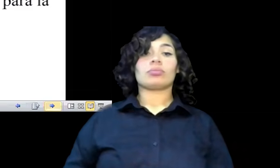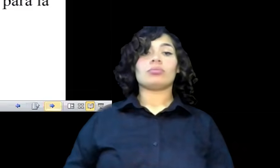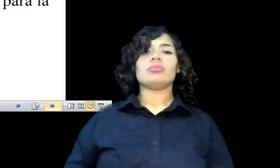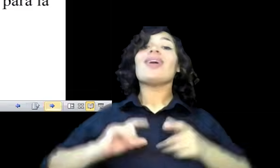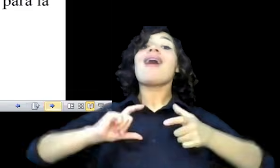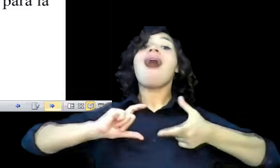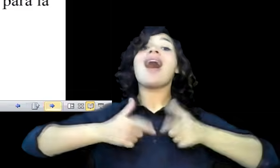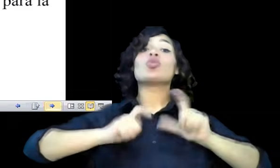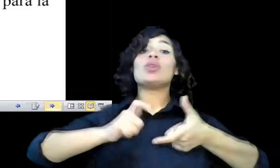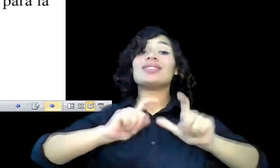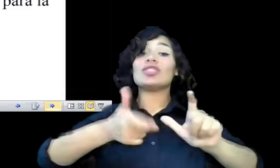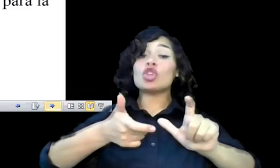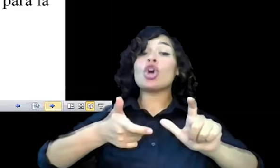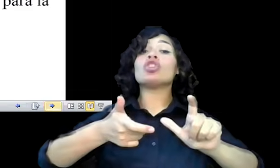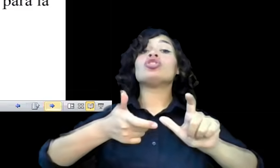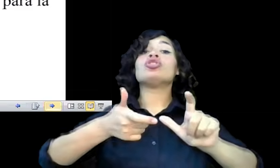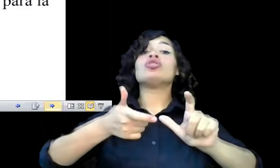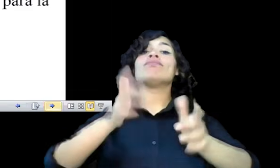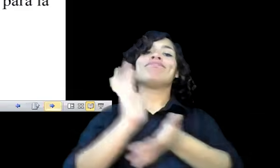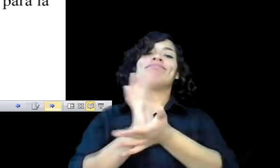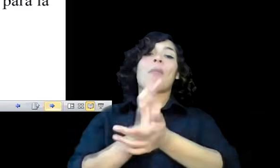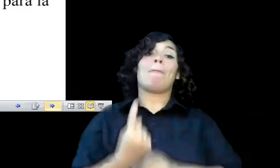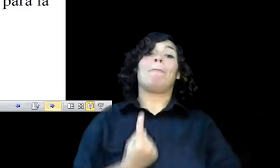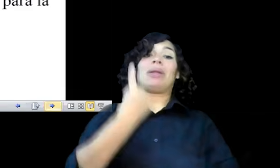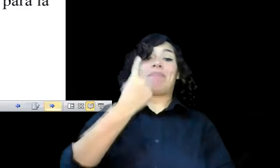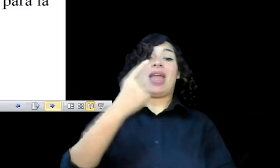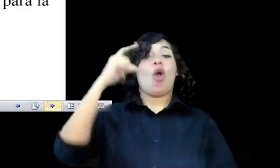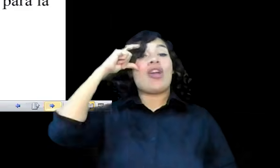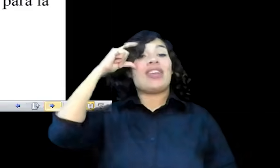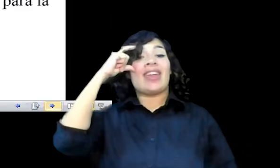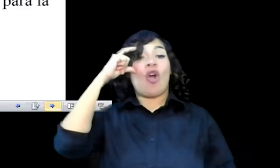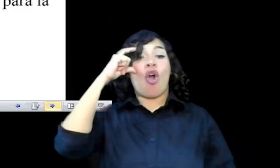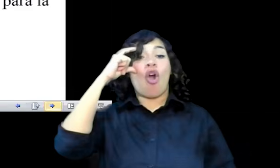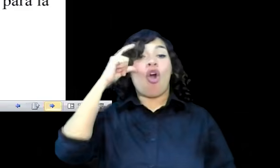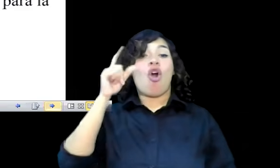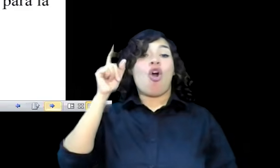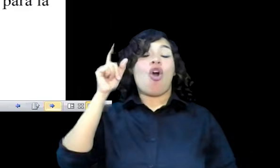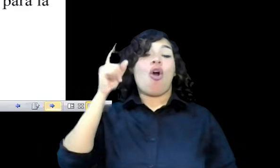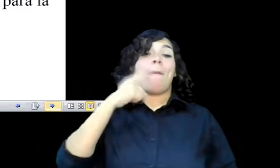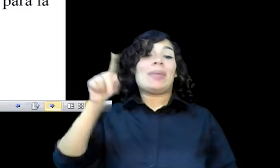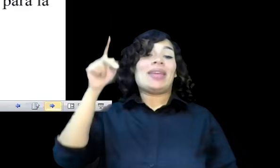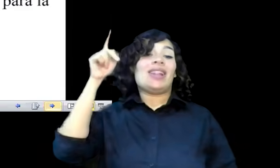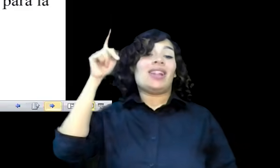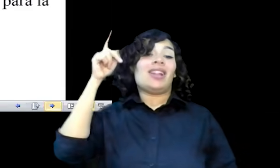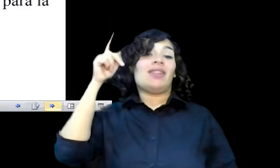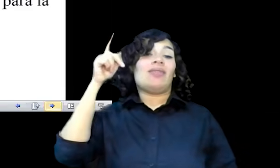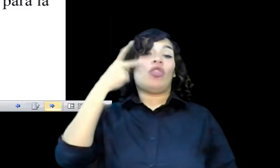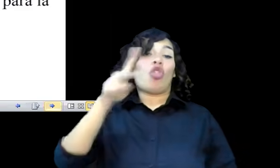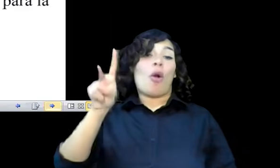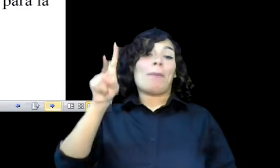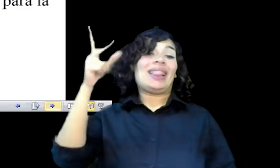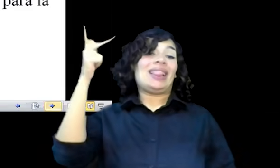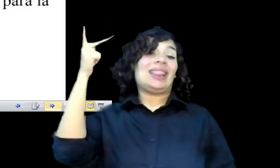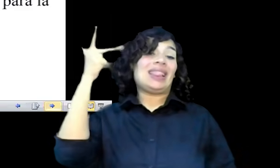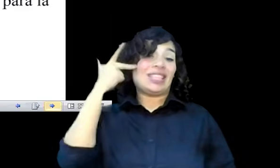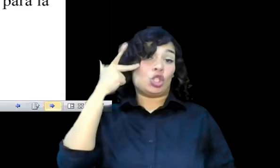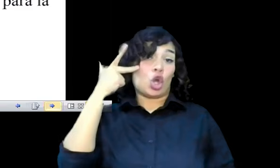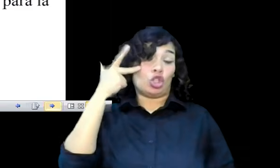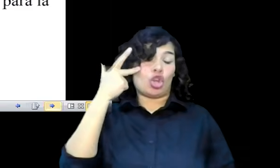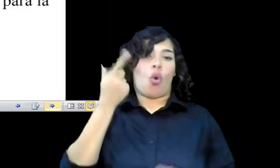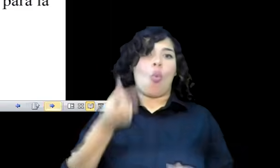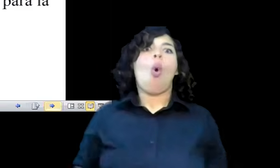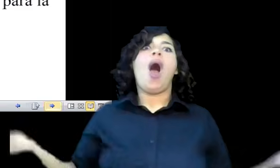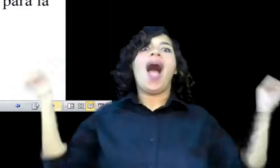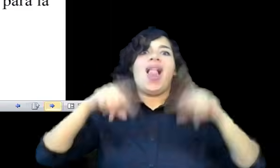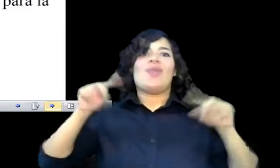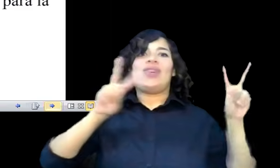Para las actualizaciones, una vez, a partir del 1 de enero del 18, que vuelve a implementarse lo que son las actualizaciones, se